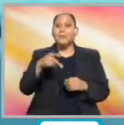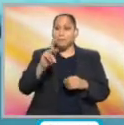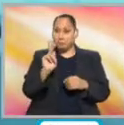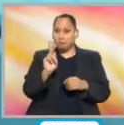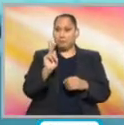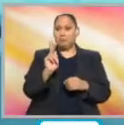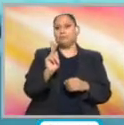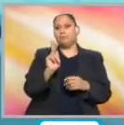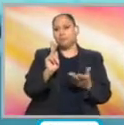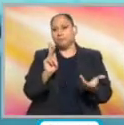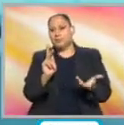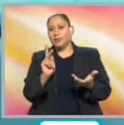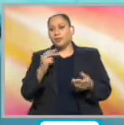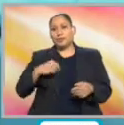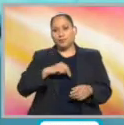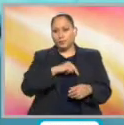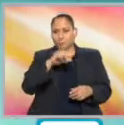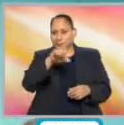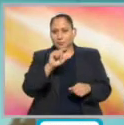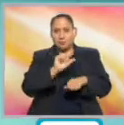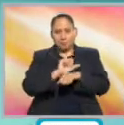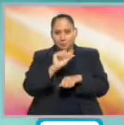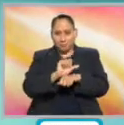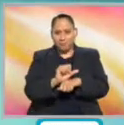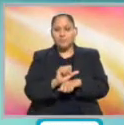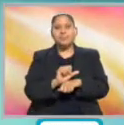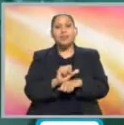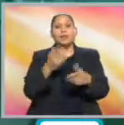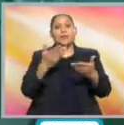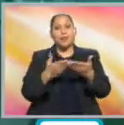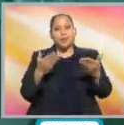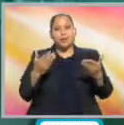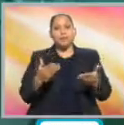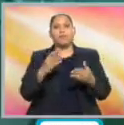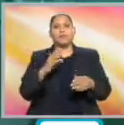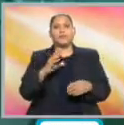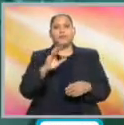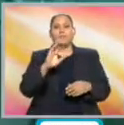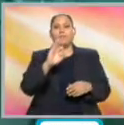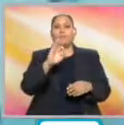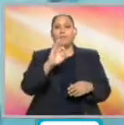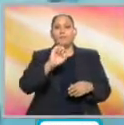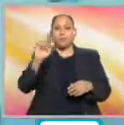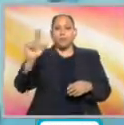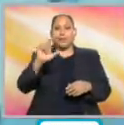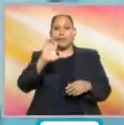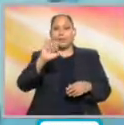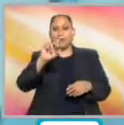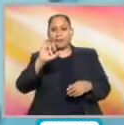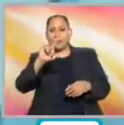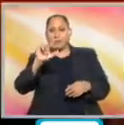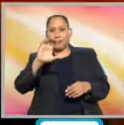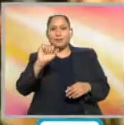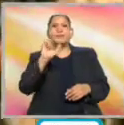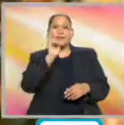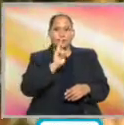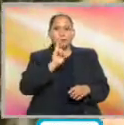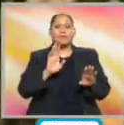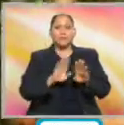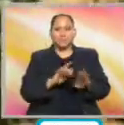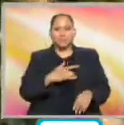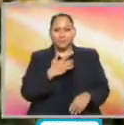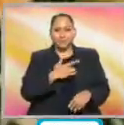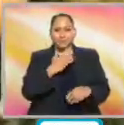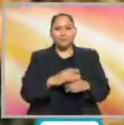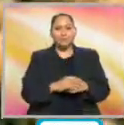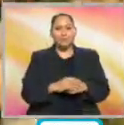pero nos quedamos ahí mismo en Argentina y escuchamos esta de los fabulosos Cadillacs, a ver qué les parece. A ver, ¿cuál ¿Cuál será? es? Les